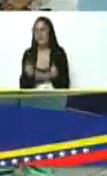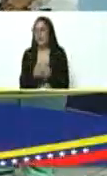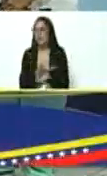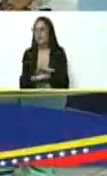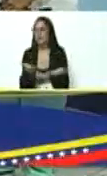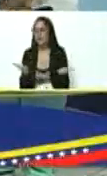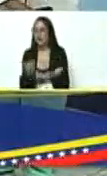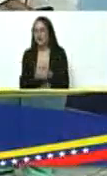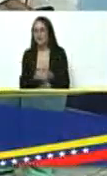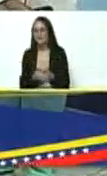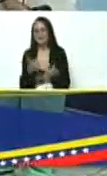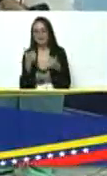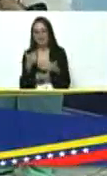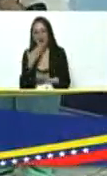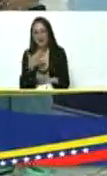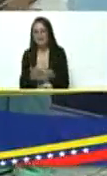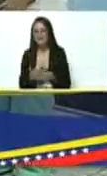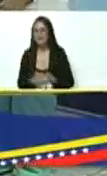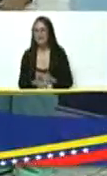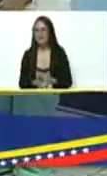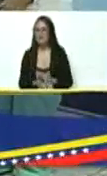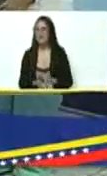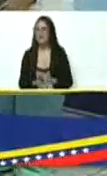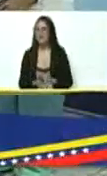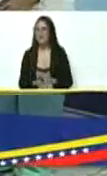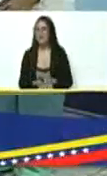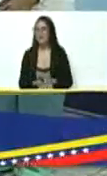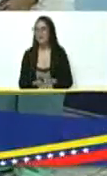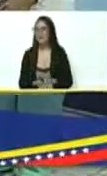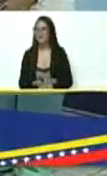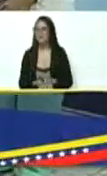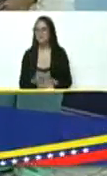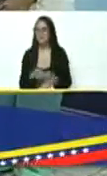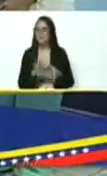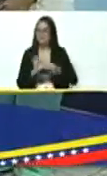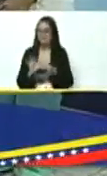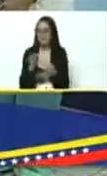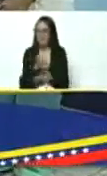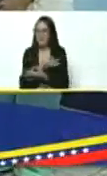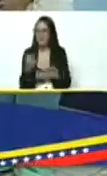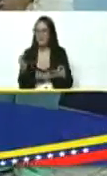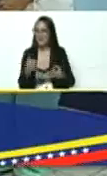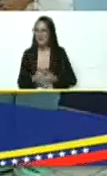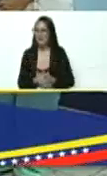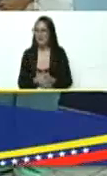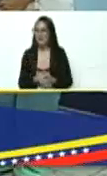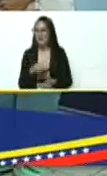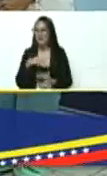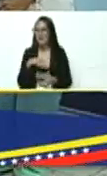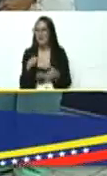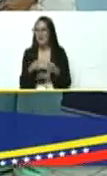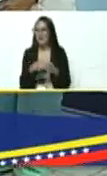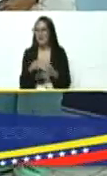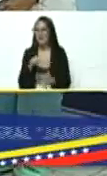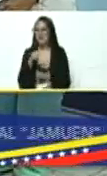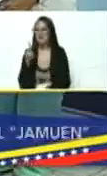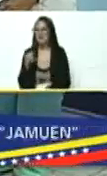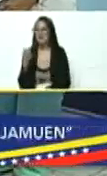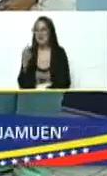esta extraordinaria iniciativa. Hoy me acompaña en perfecta unión cívico-militar nuestro comandante de la